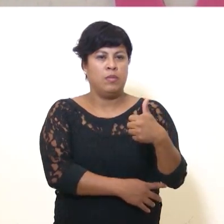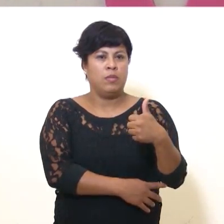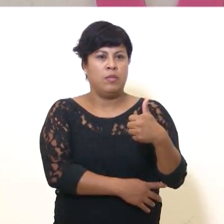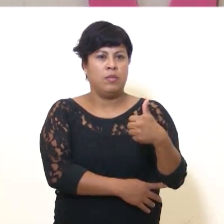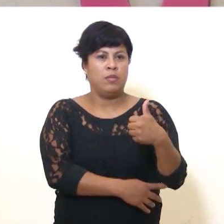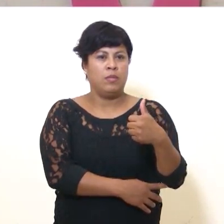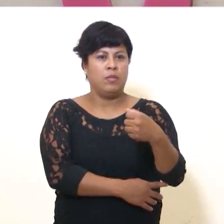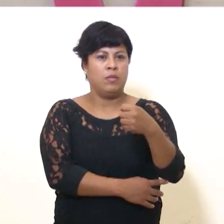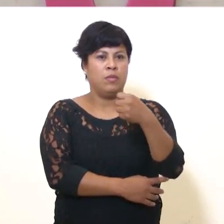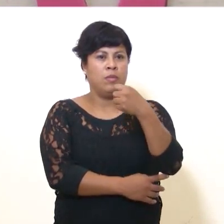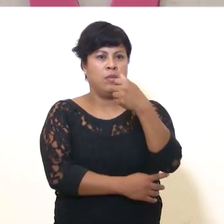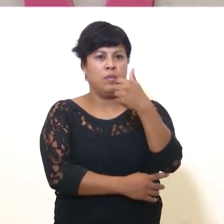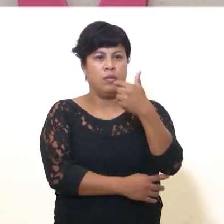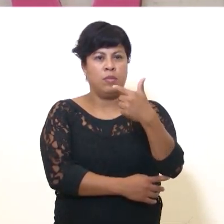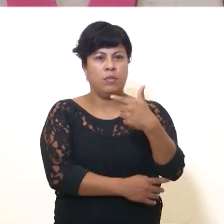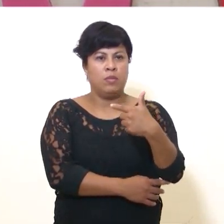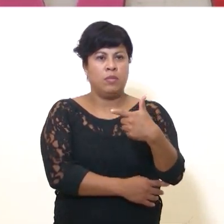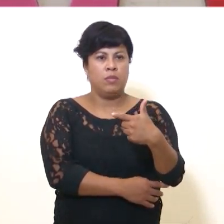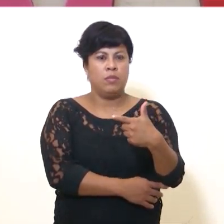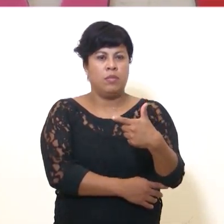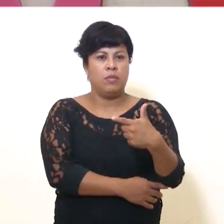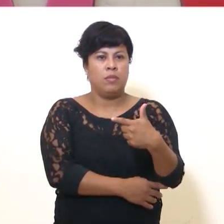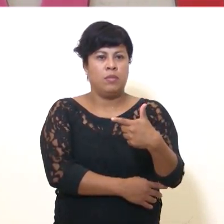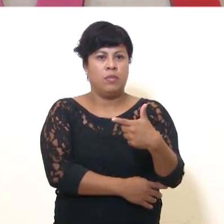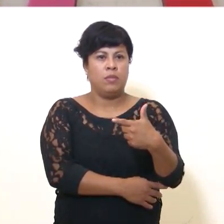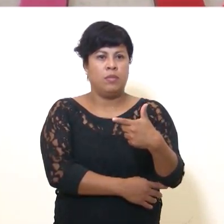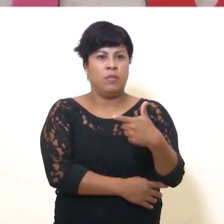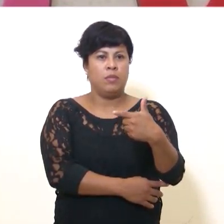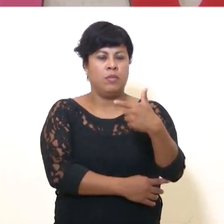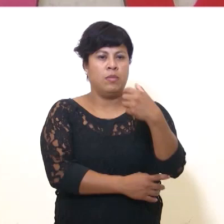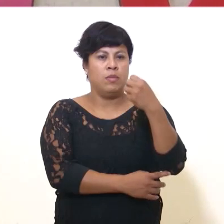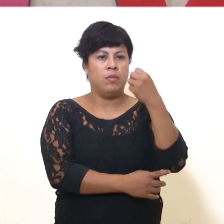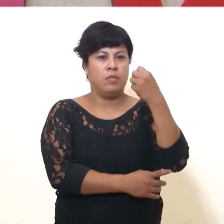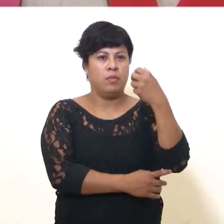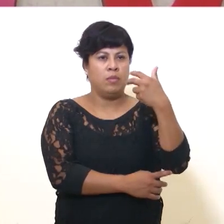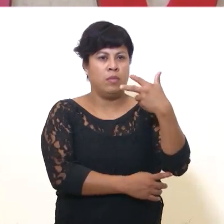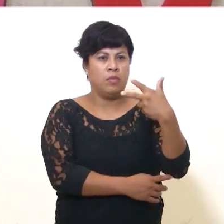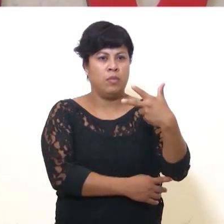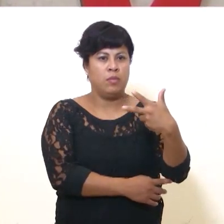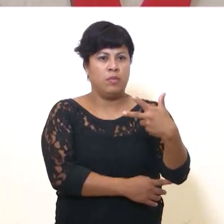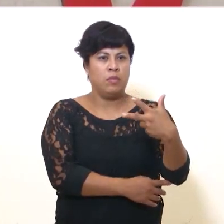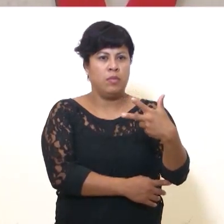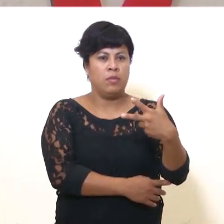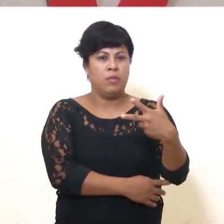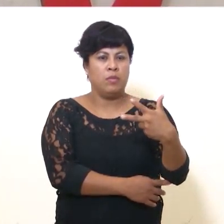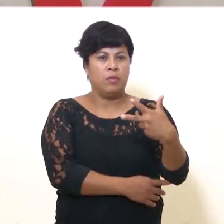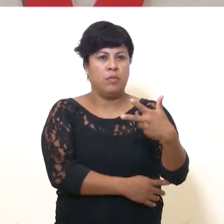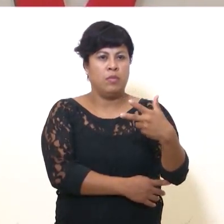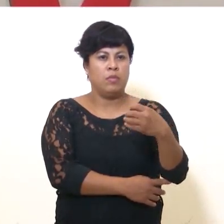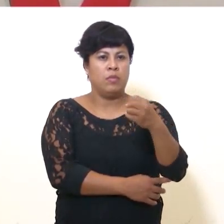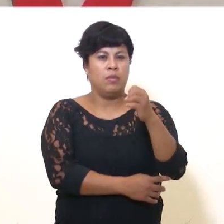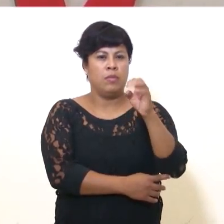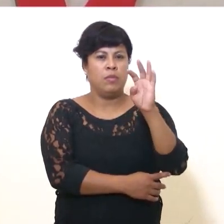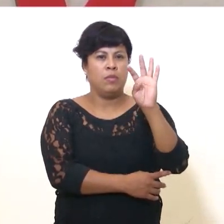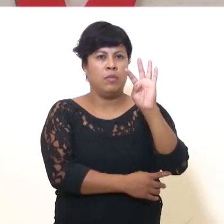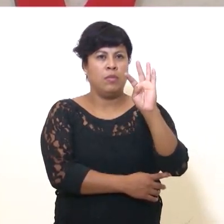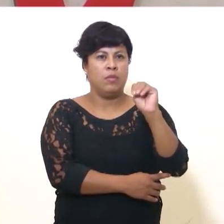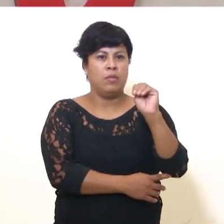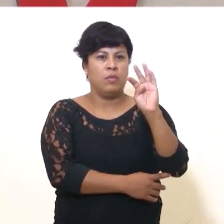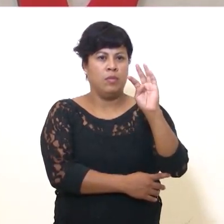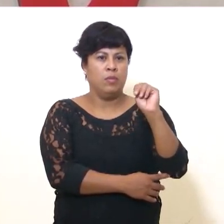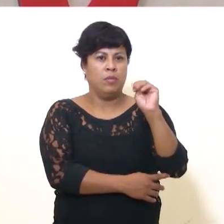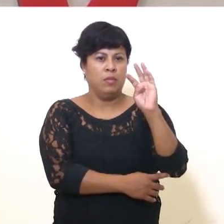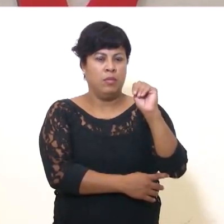5. Este es el número 6. Este es el número 7, este es el